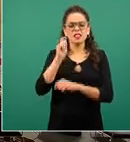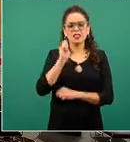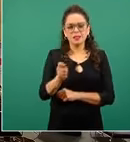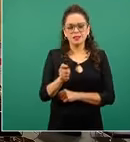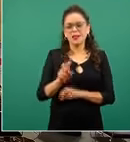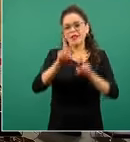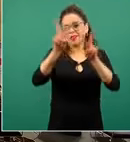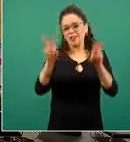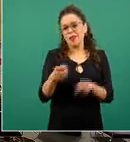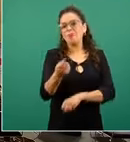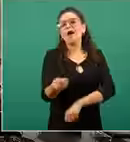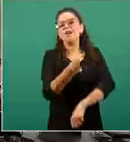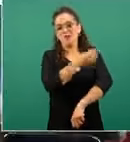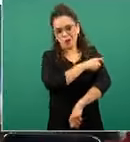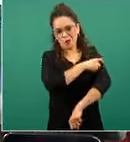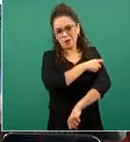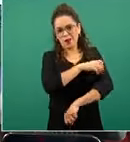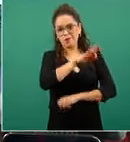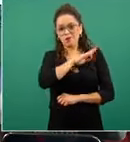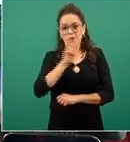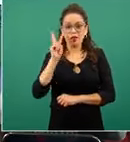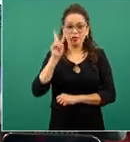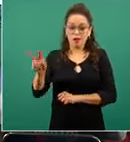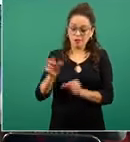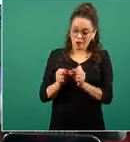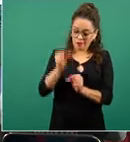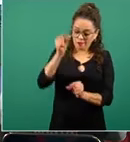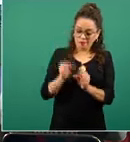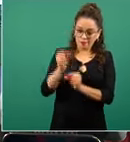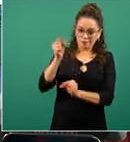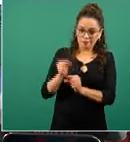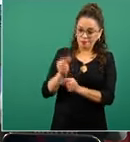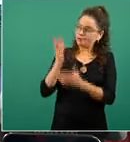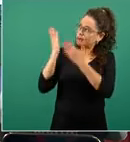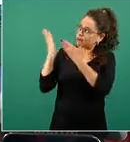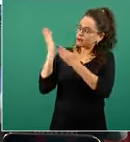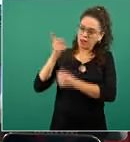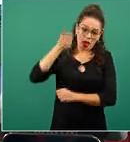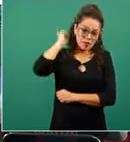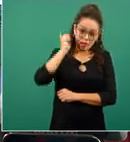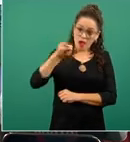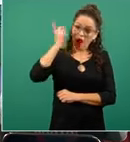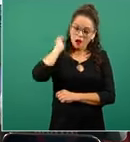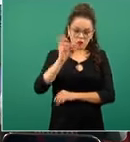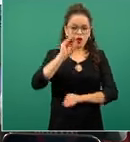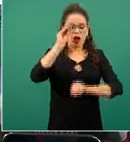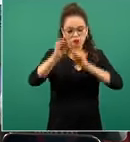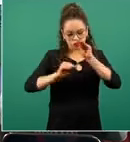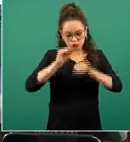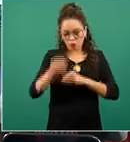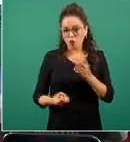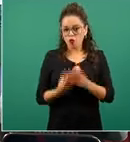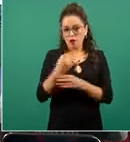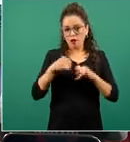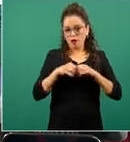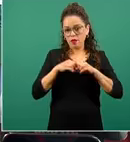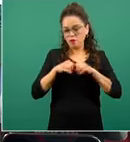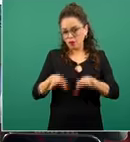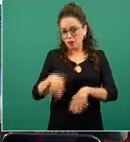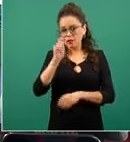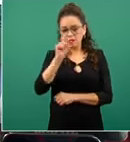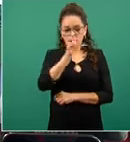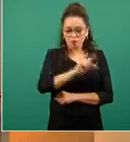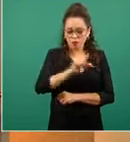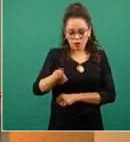vacunación. Aquí en esta gráfica, si recuerdan ustedes, todos los días actualizamos las dosis que se aplican pues cada 24